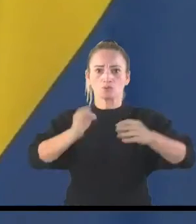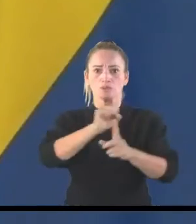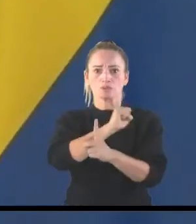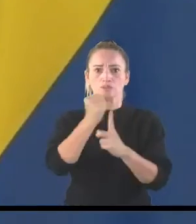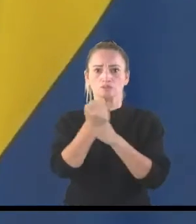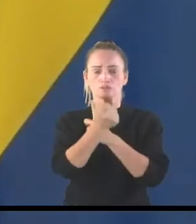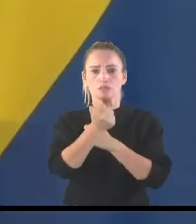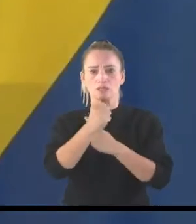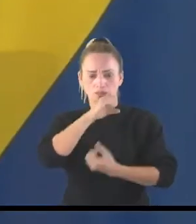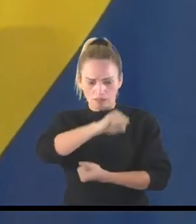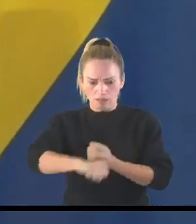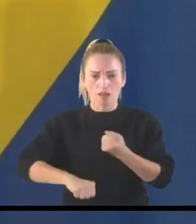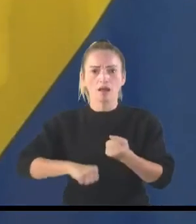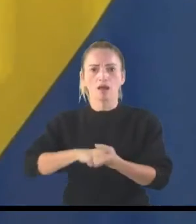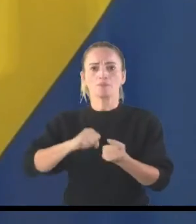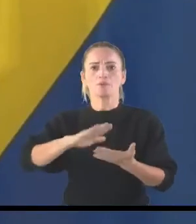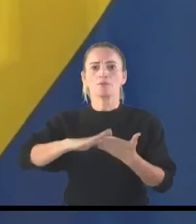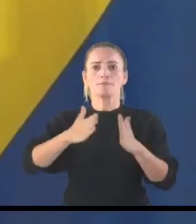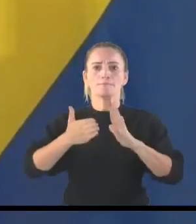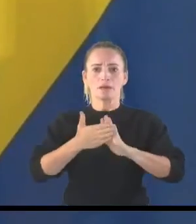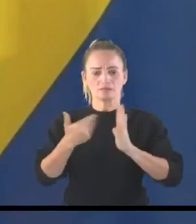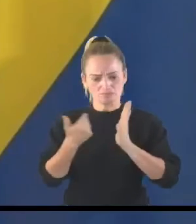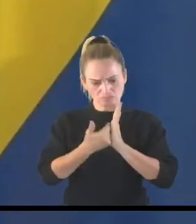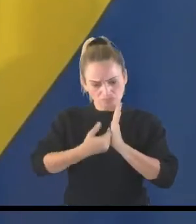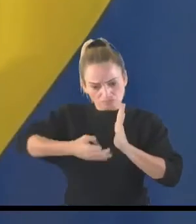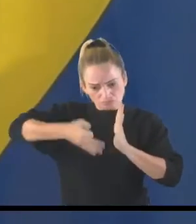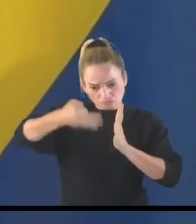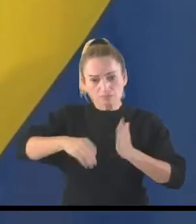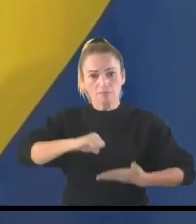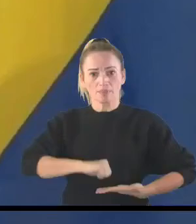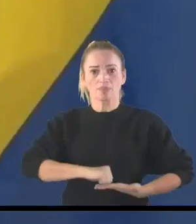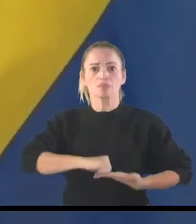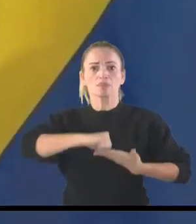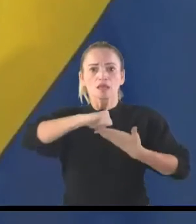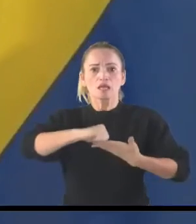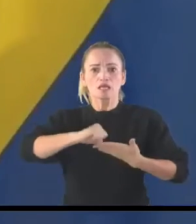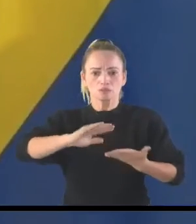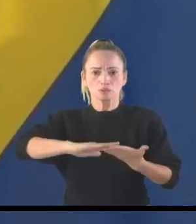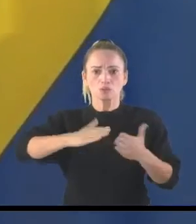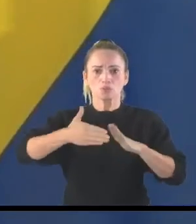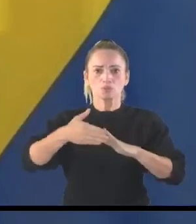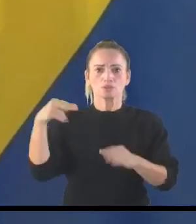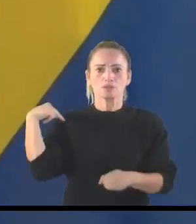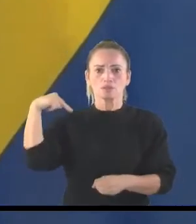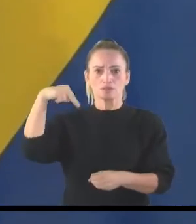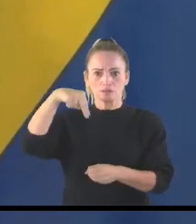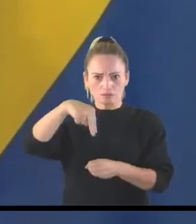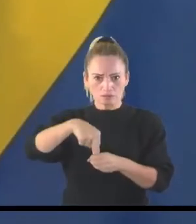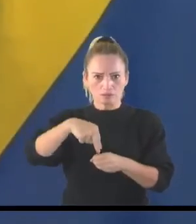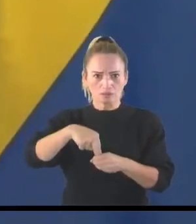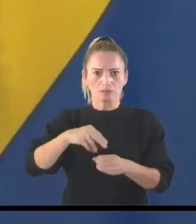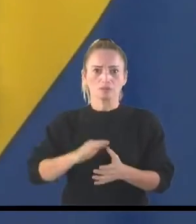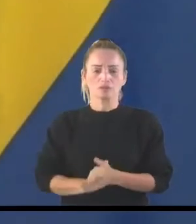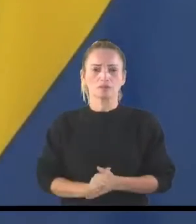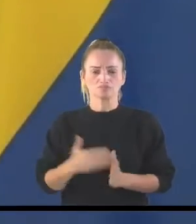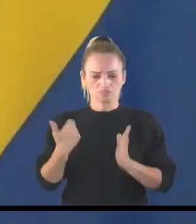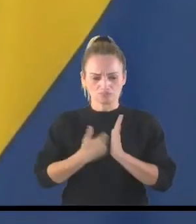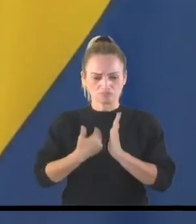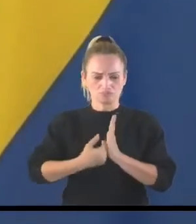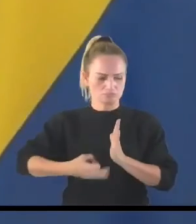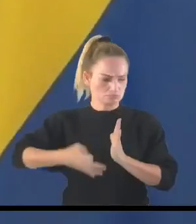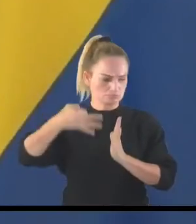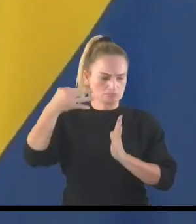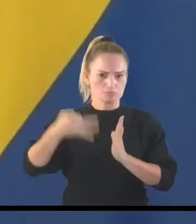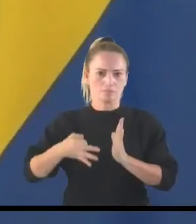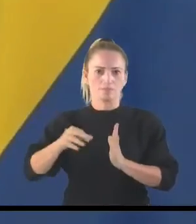la paz, en favor de la garantía de los derechos de los pueblos indígenas, en favor de la garantía de